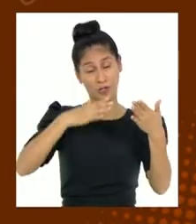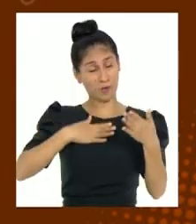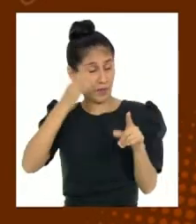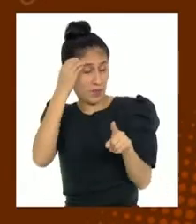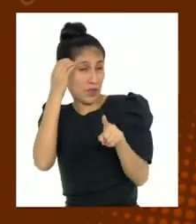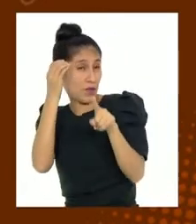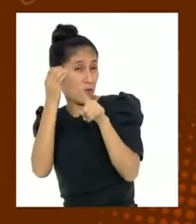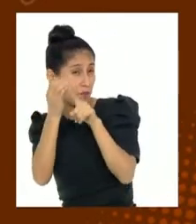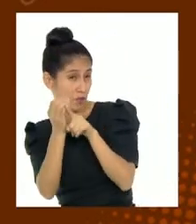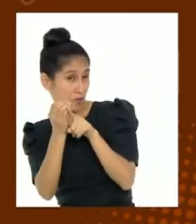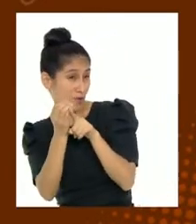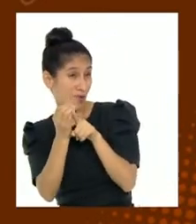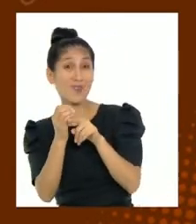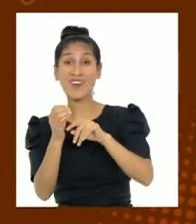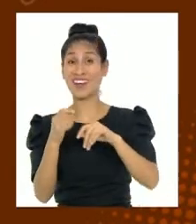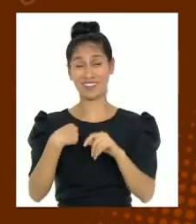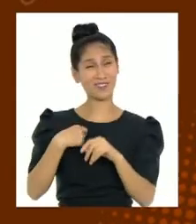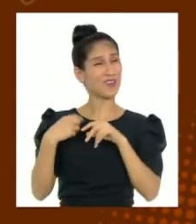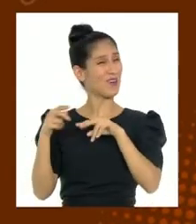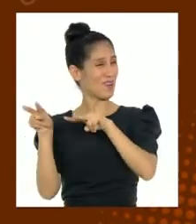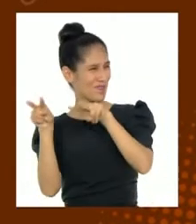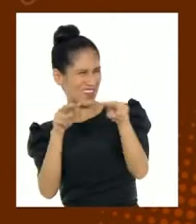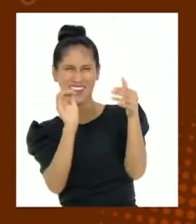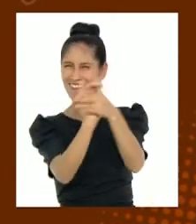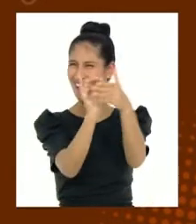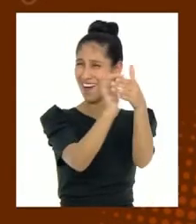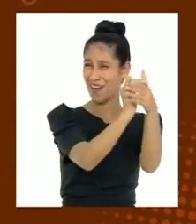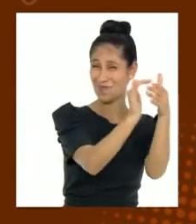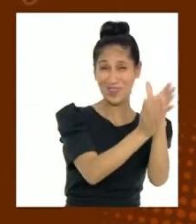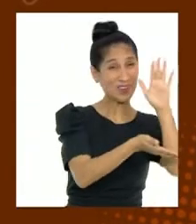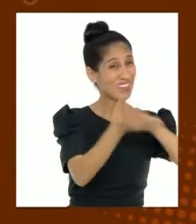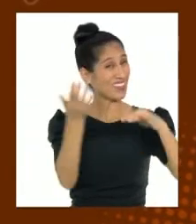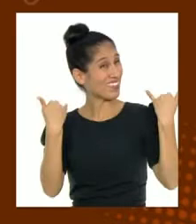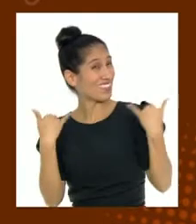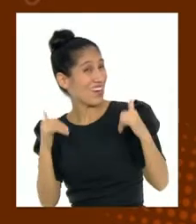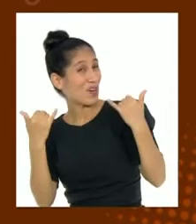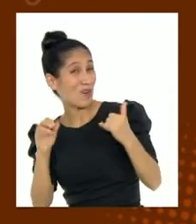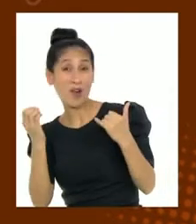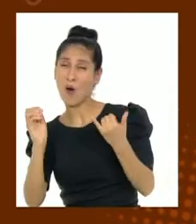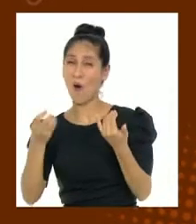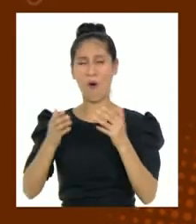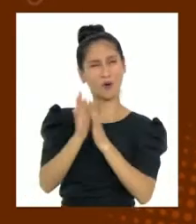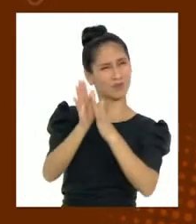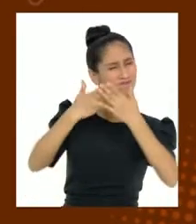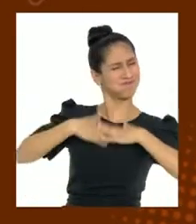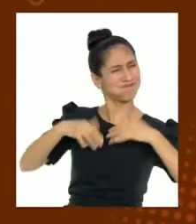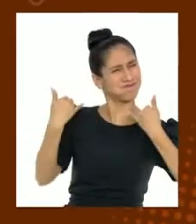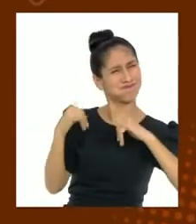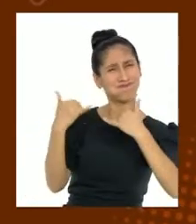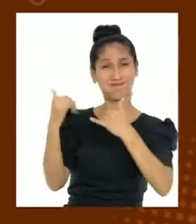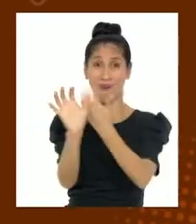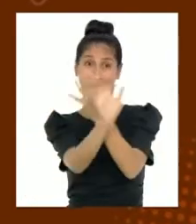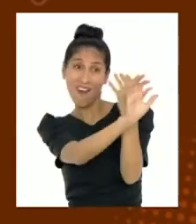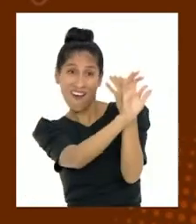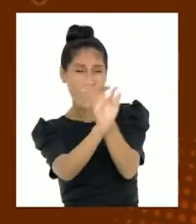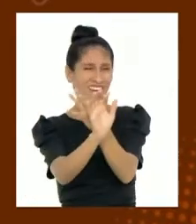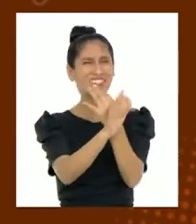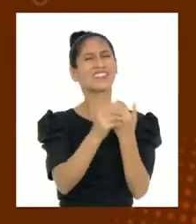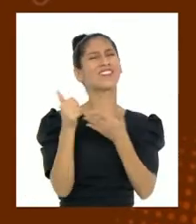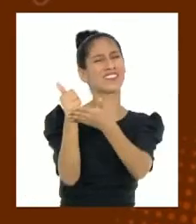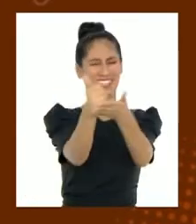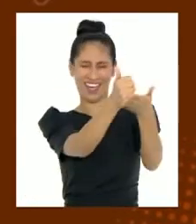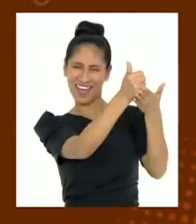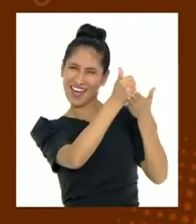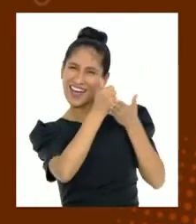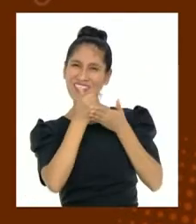opinión, hacer amigos, practicar algún deporte o un pasatiempo son formas de consolidar la convivencia